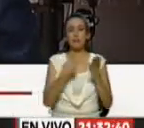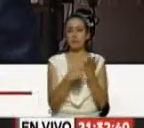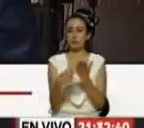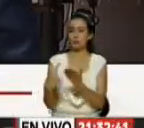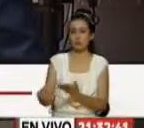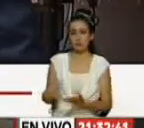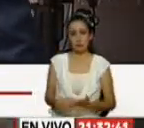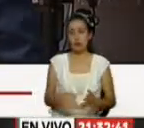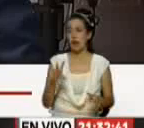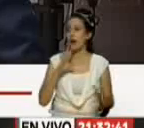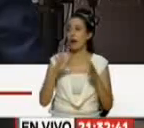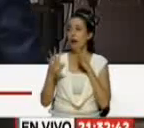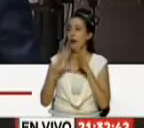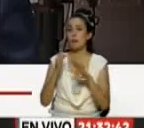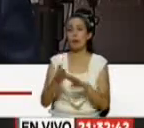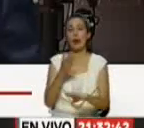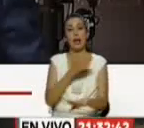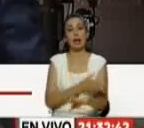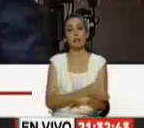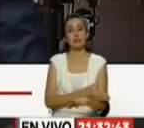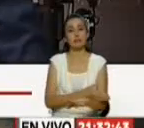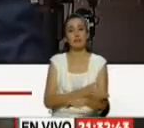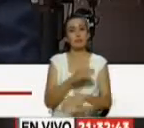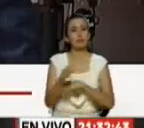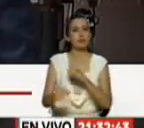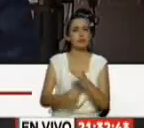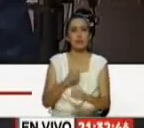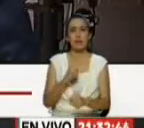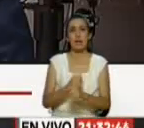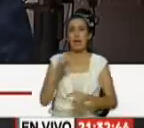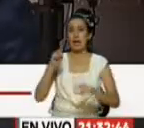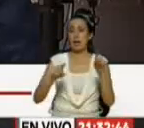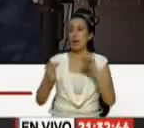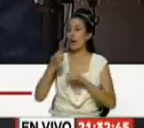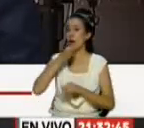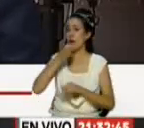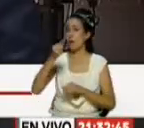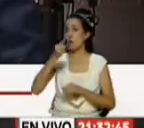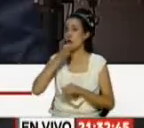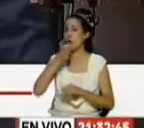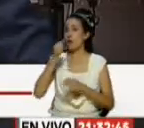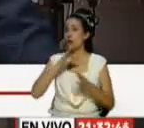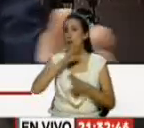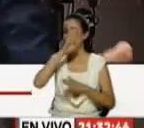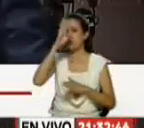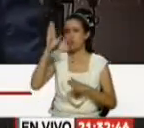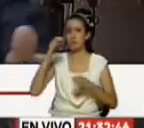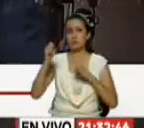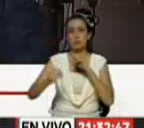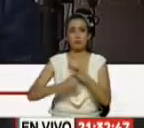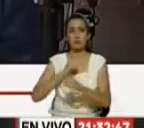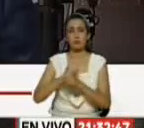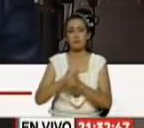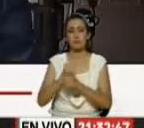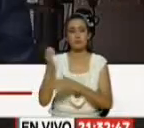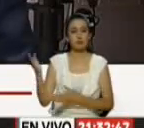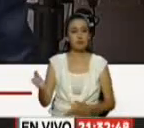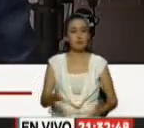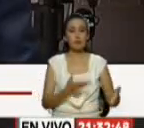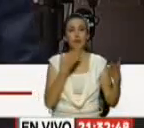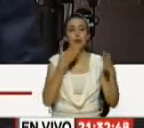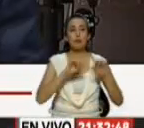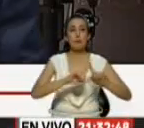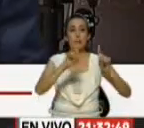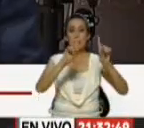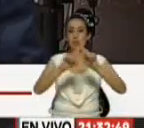fue ejercer periodismo en los últimos años, algunos periodistas muy veteranos que tuvieron la oportunidad de estar durante varios gobiernos. Entonces, cómo fue en